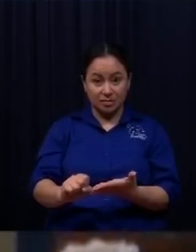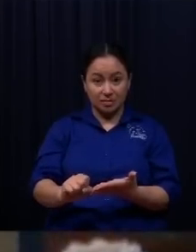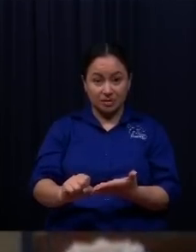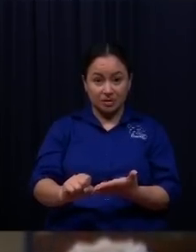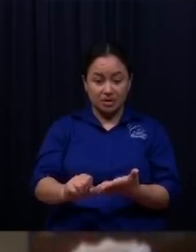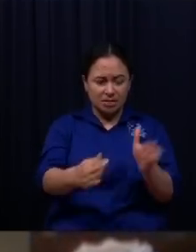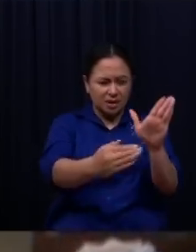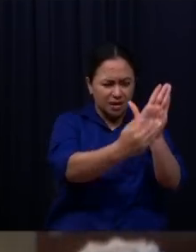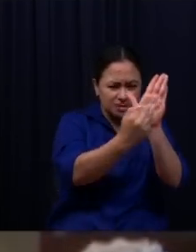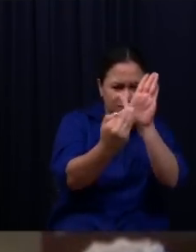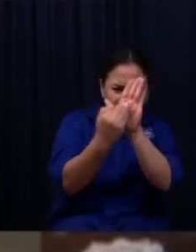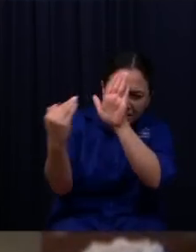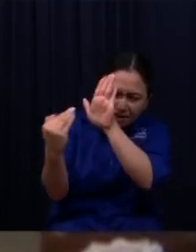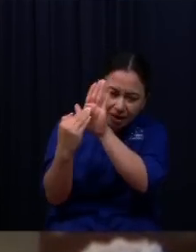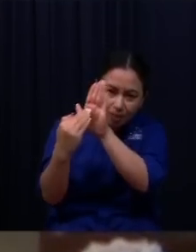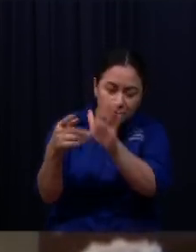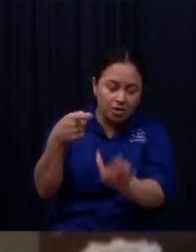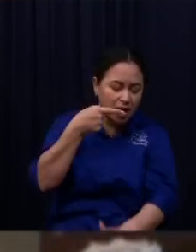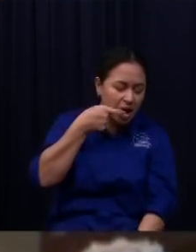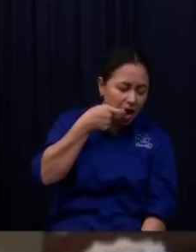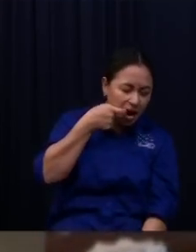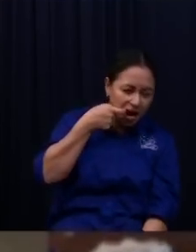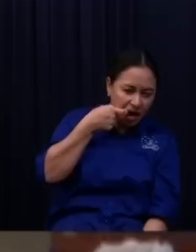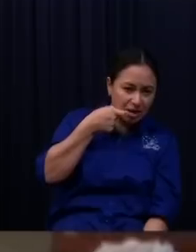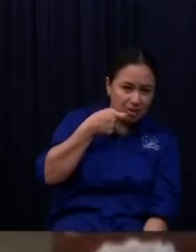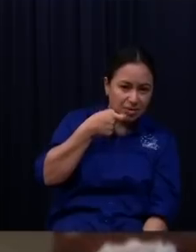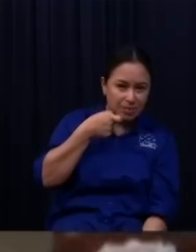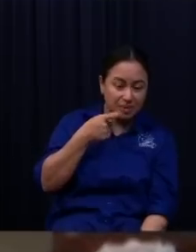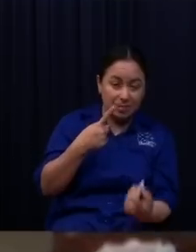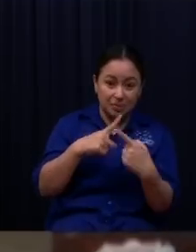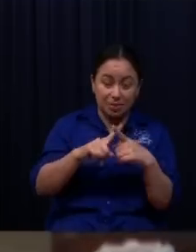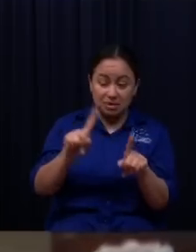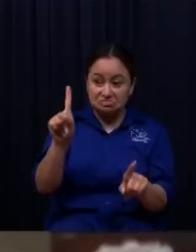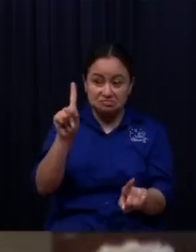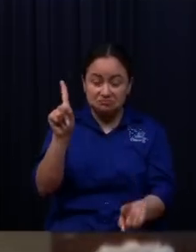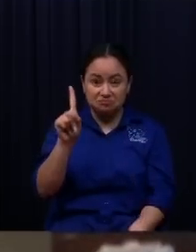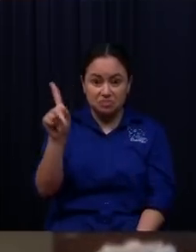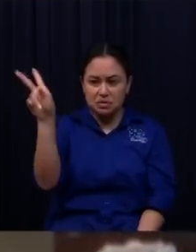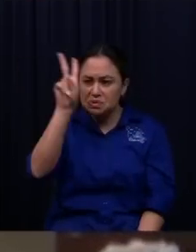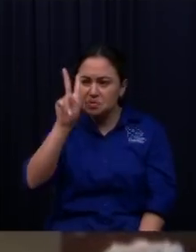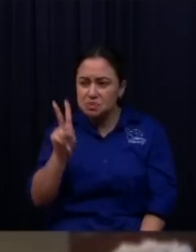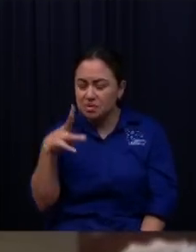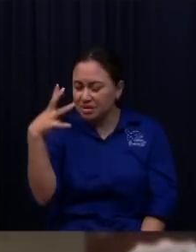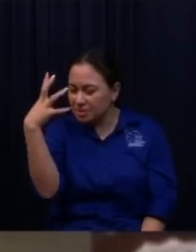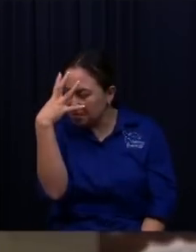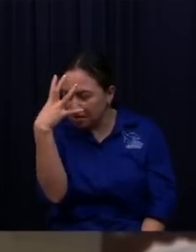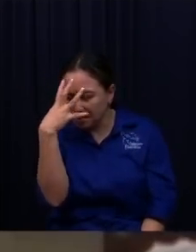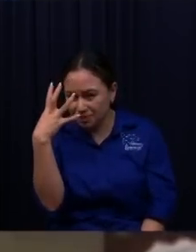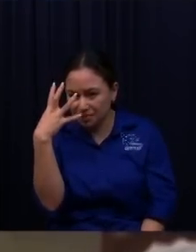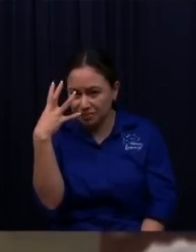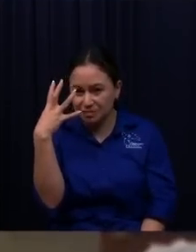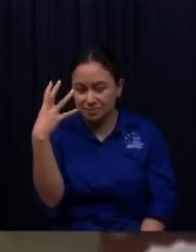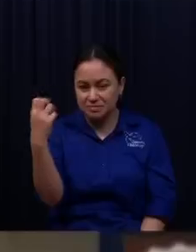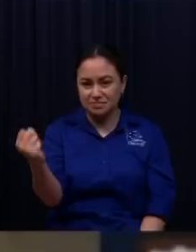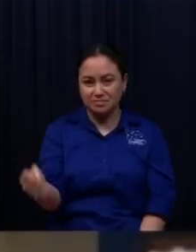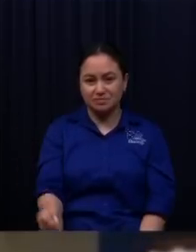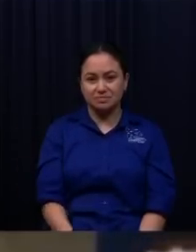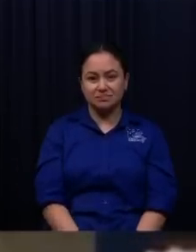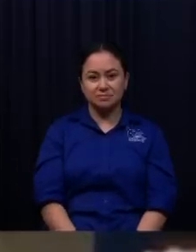entradita a su ministerio, el tentador lo llevó 40 días al desierto para ser tentado ahí.